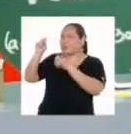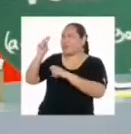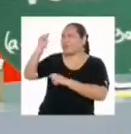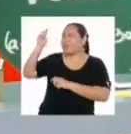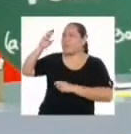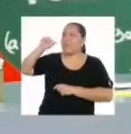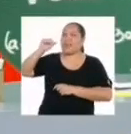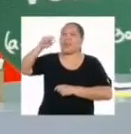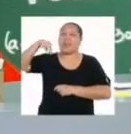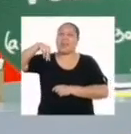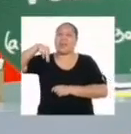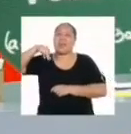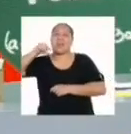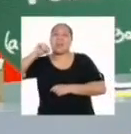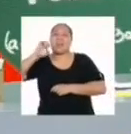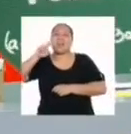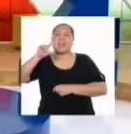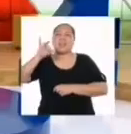Angélica Cargua.